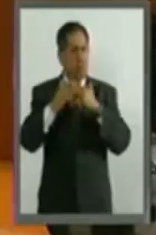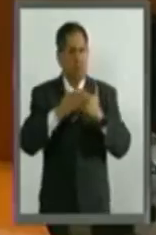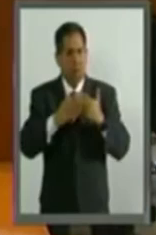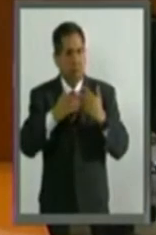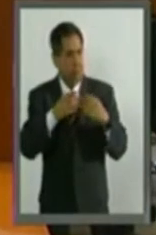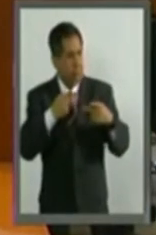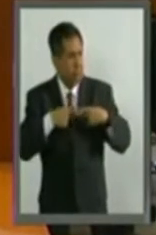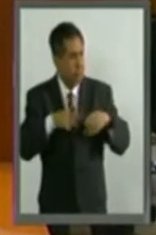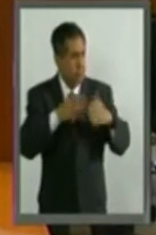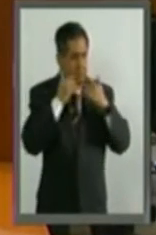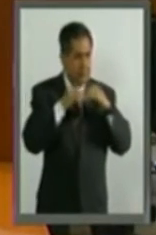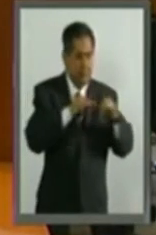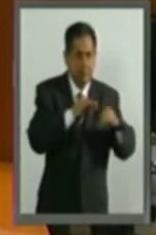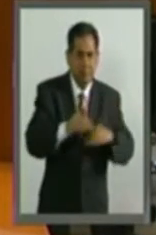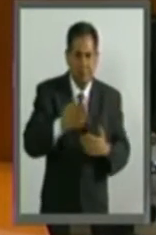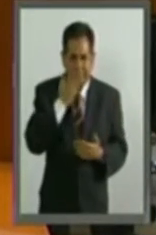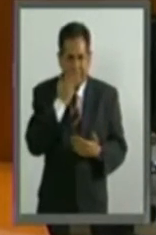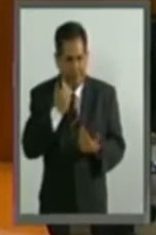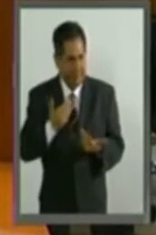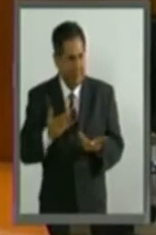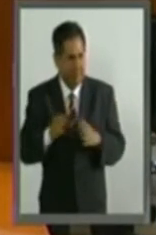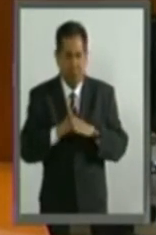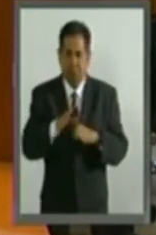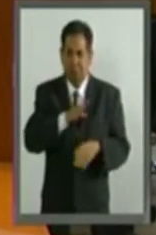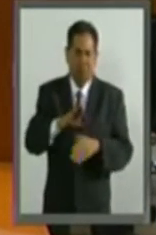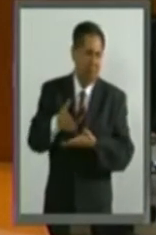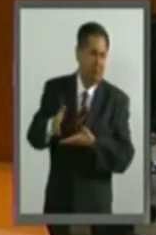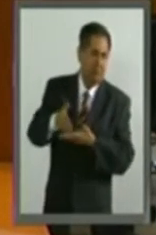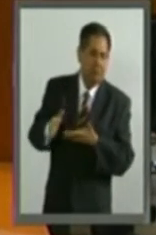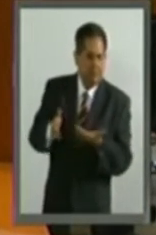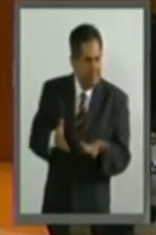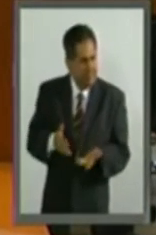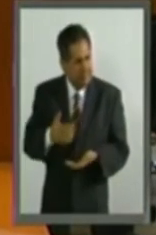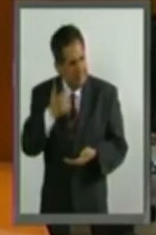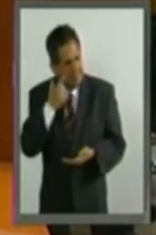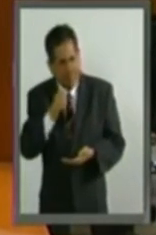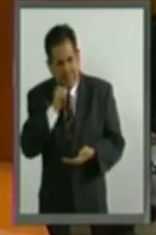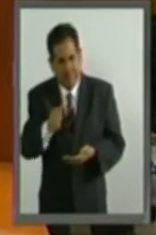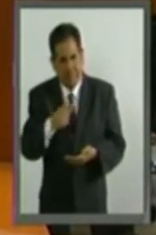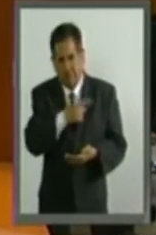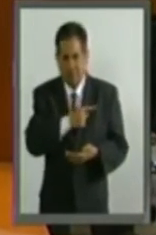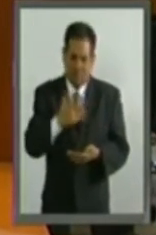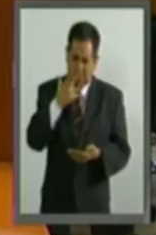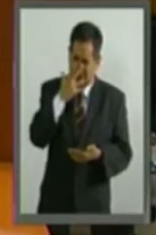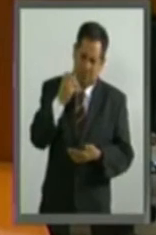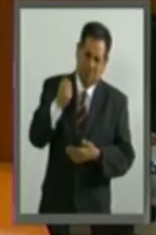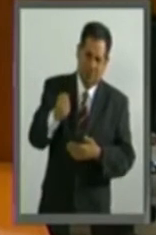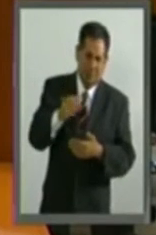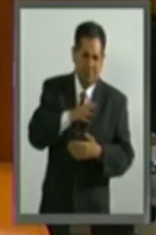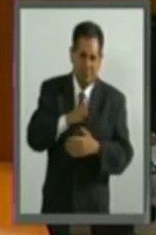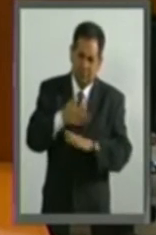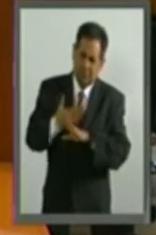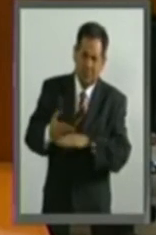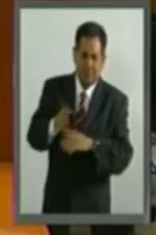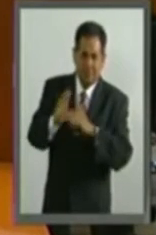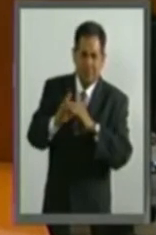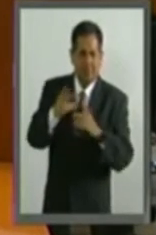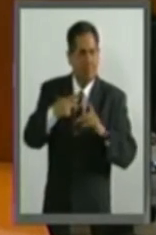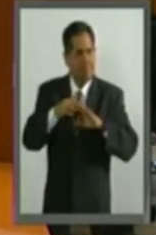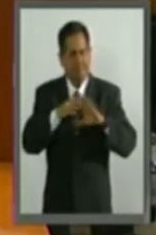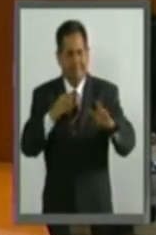en los Estados Unidos como para estar haciendo estos reclamos tan duros y tan agraviantes a los migrantes.